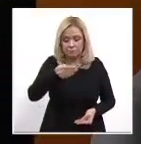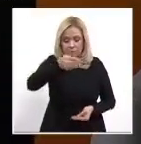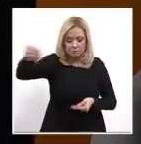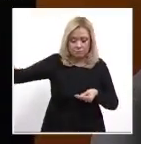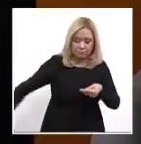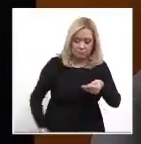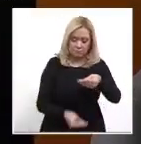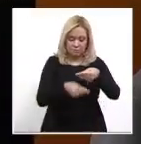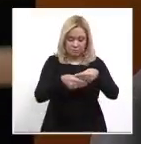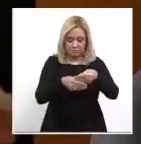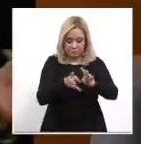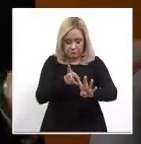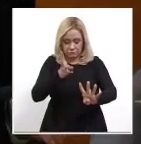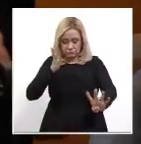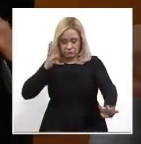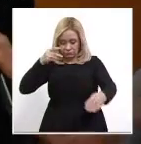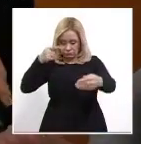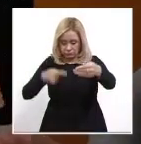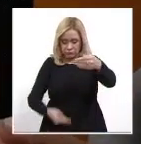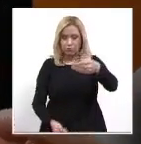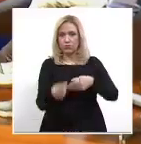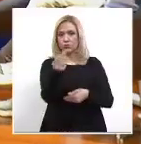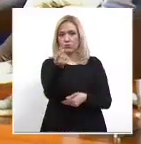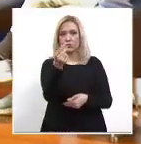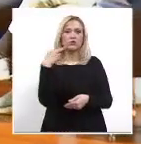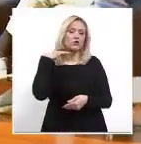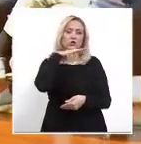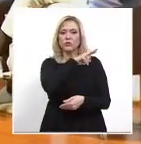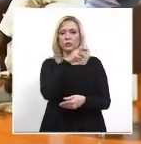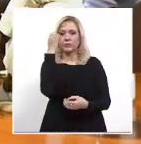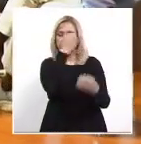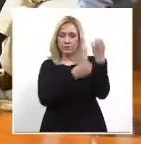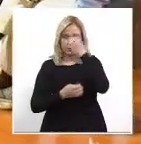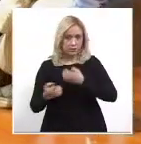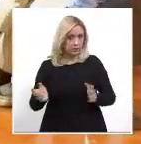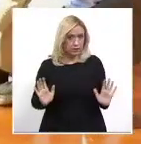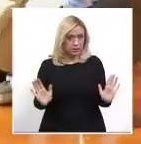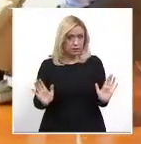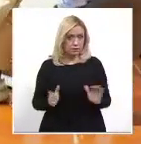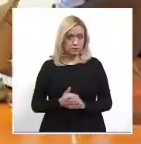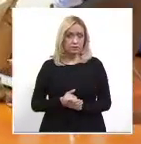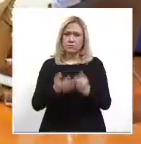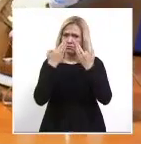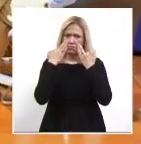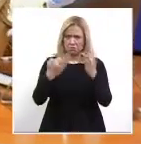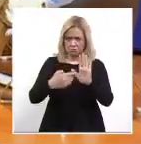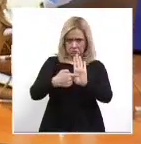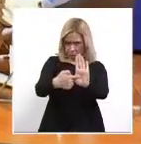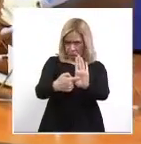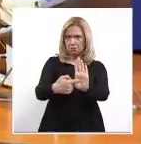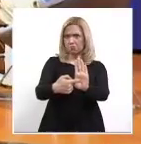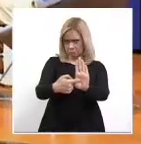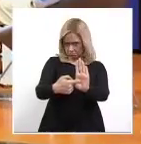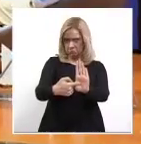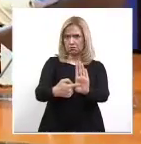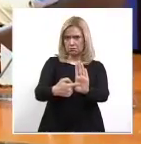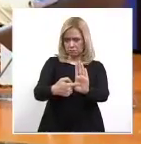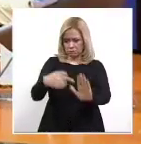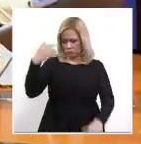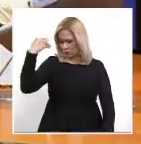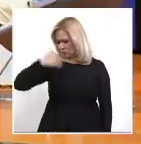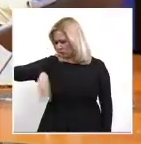ser analizado lo más pronto posible. Y que las decisiones sean públicas. No, son públicas, desde